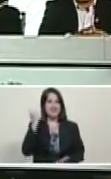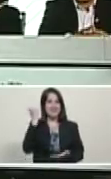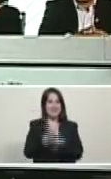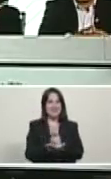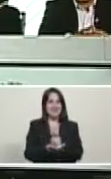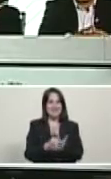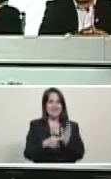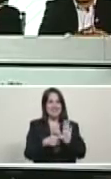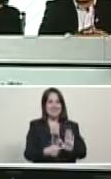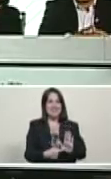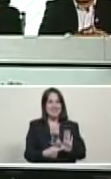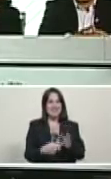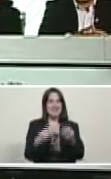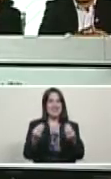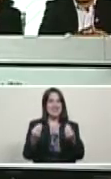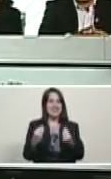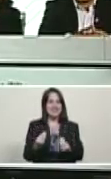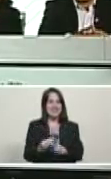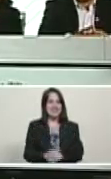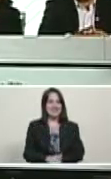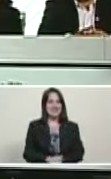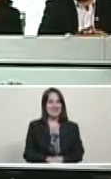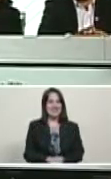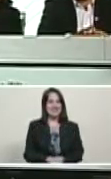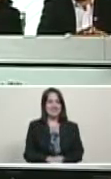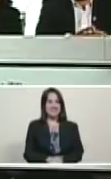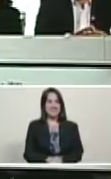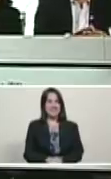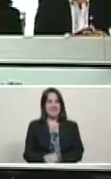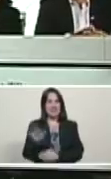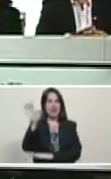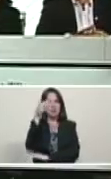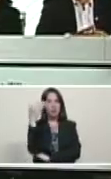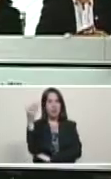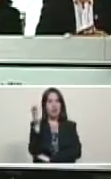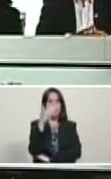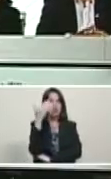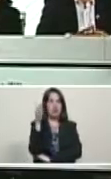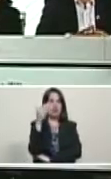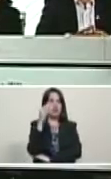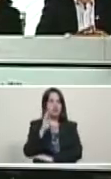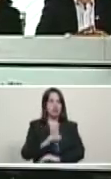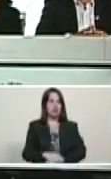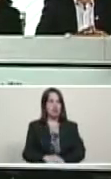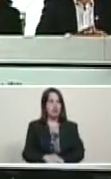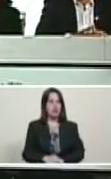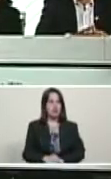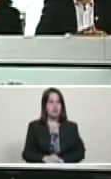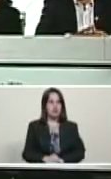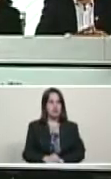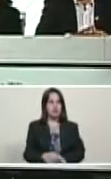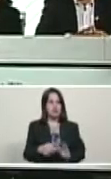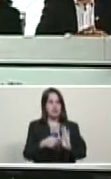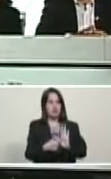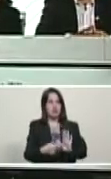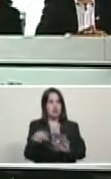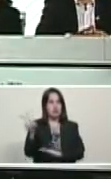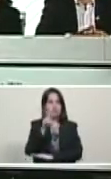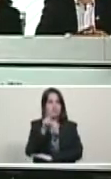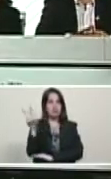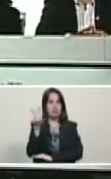y como estandarte de la guerra después quedó como bandera y la bandera de venezuela